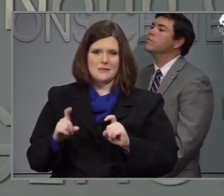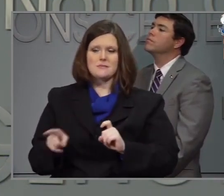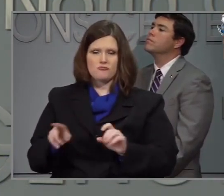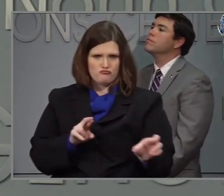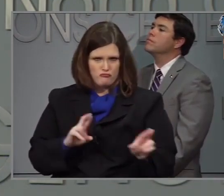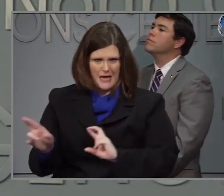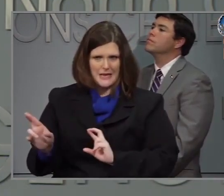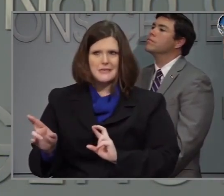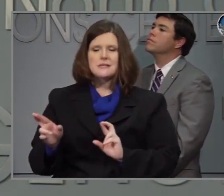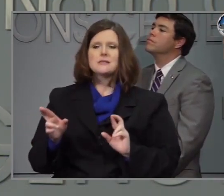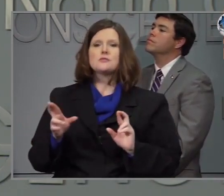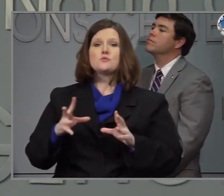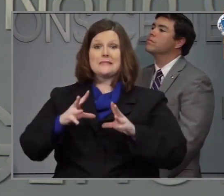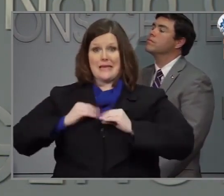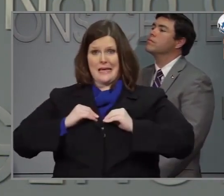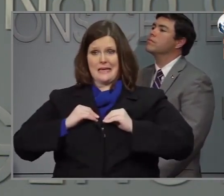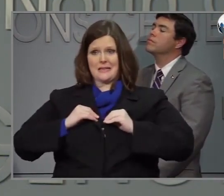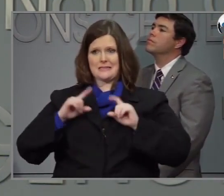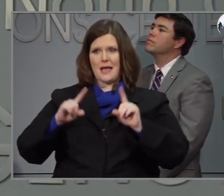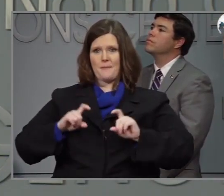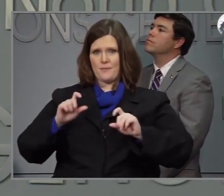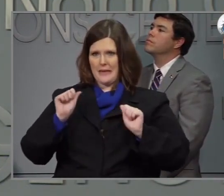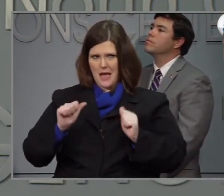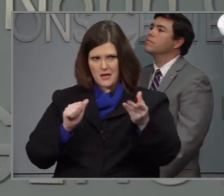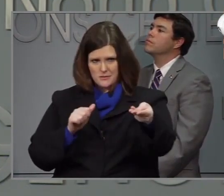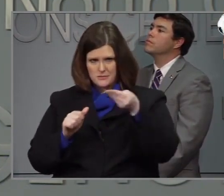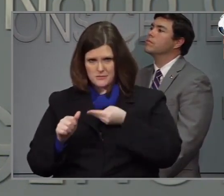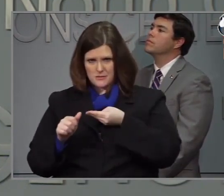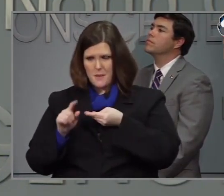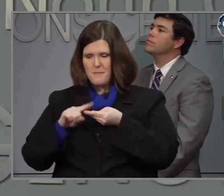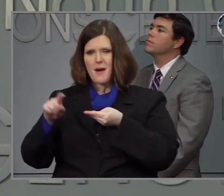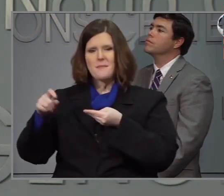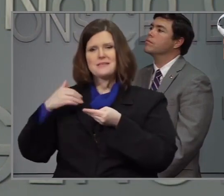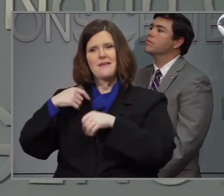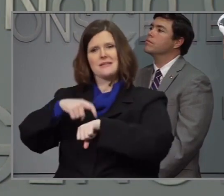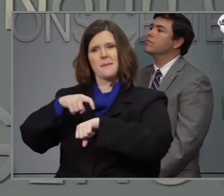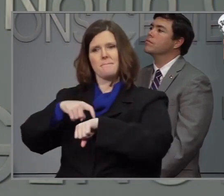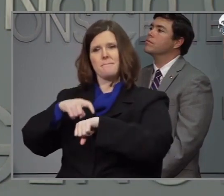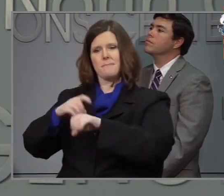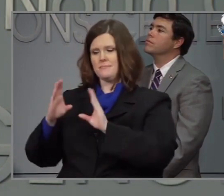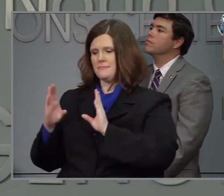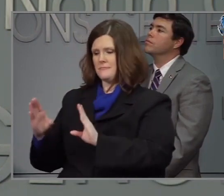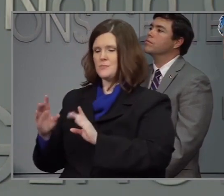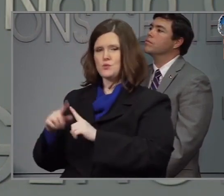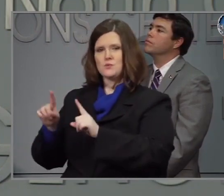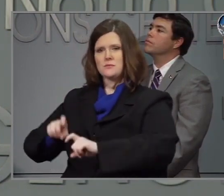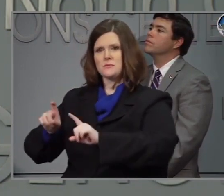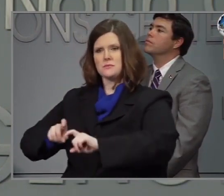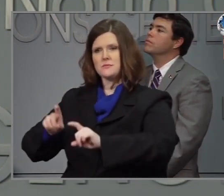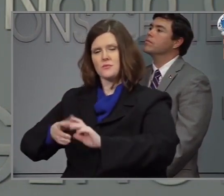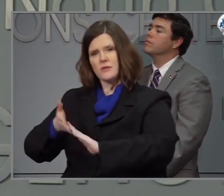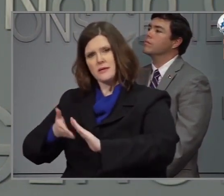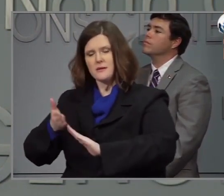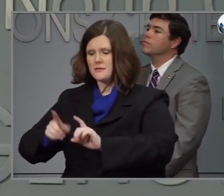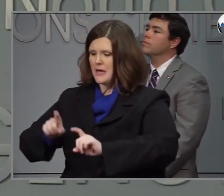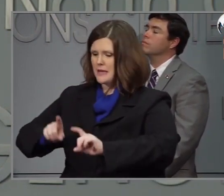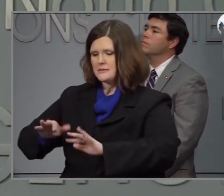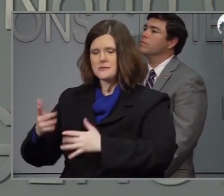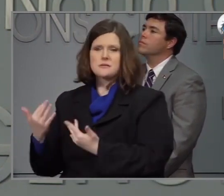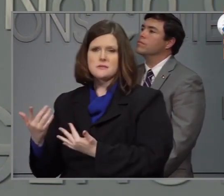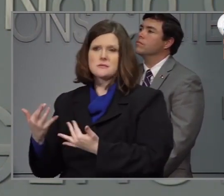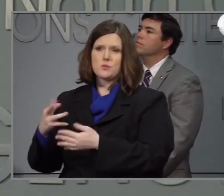y están listos para tomar las pruebas sin embargo necesitan cierto periodo de tiempo para hacer esas pruebas